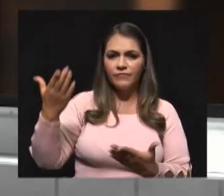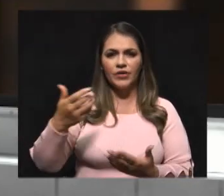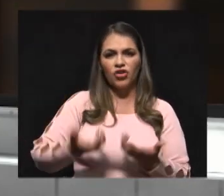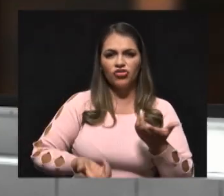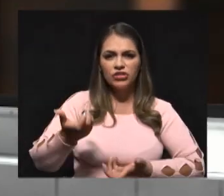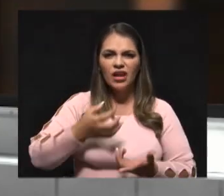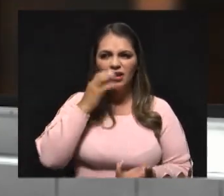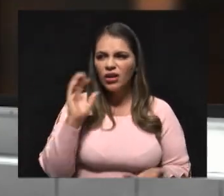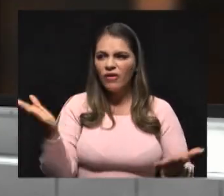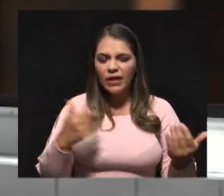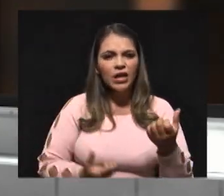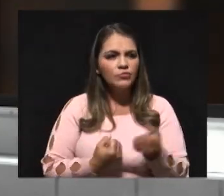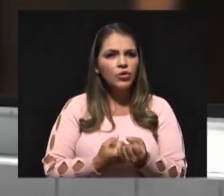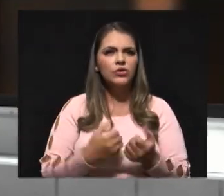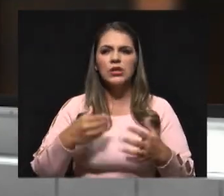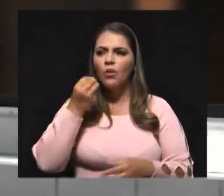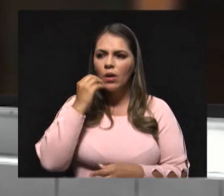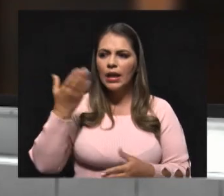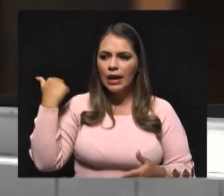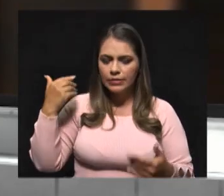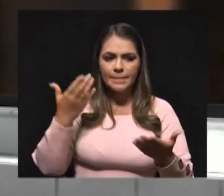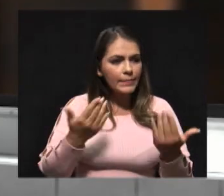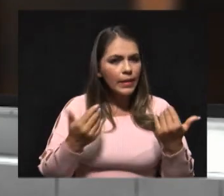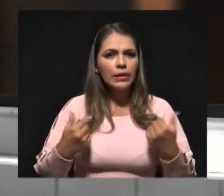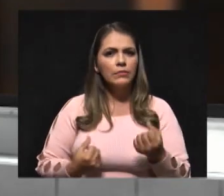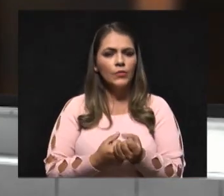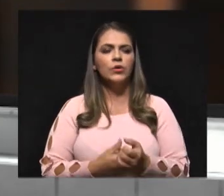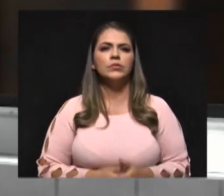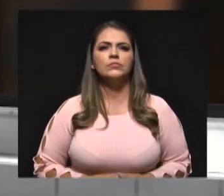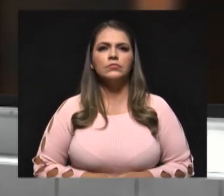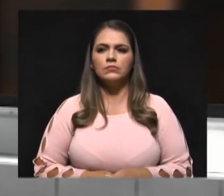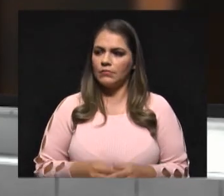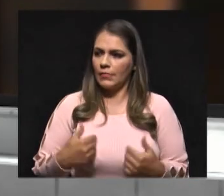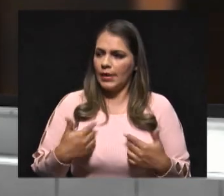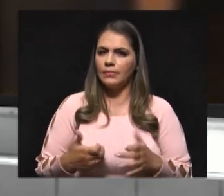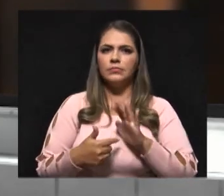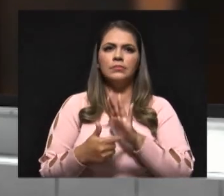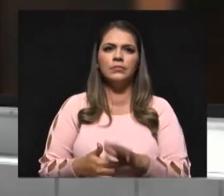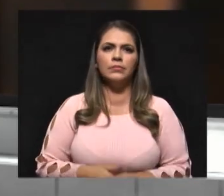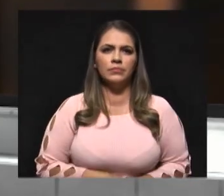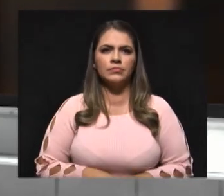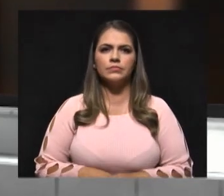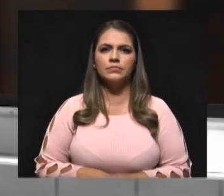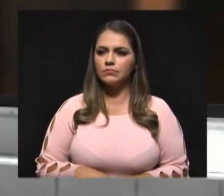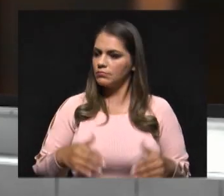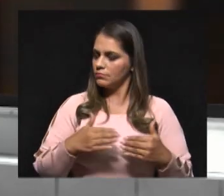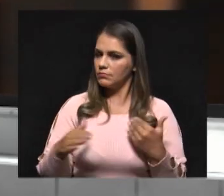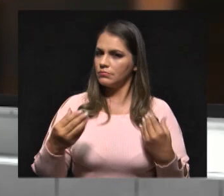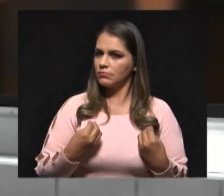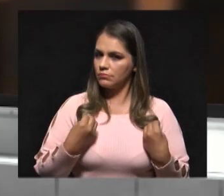está de cocinar muy bien todas las cosas que su abuelita hacía venga que realmente eso lo que nosotros queremos mostrarle a la gente y vivir